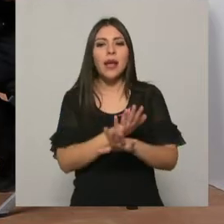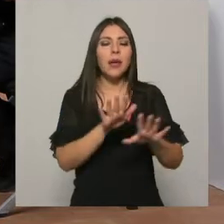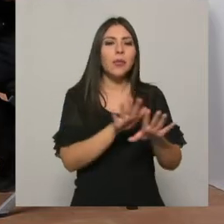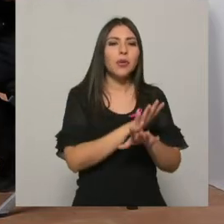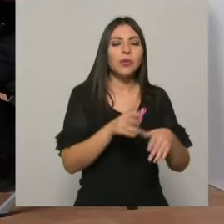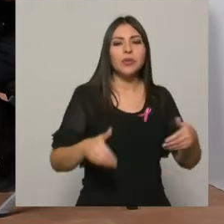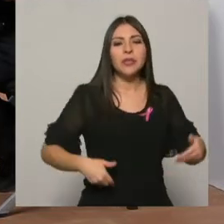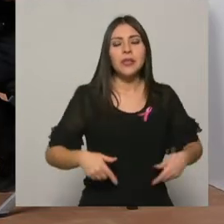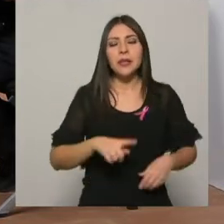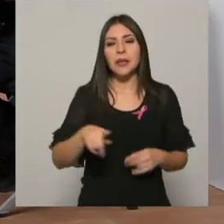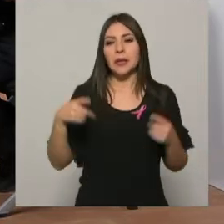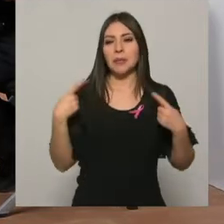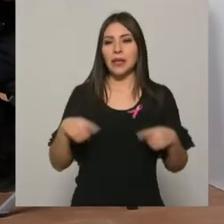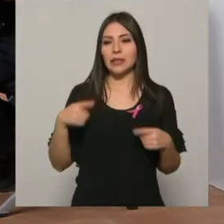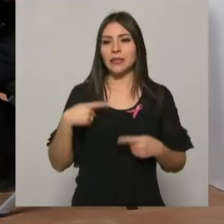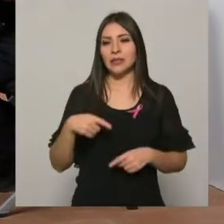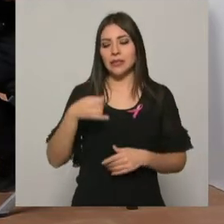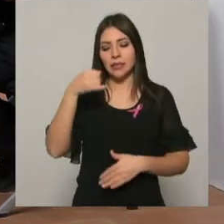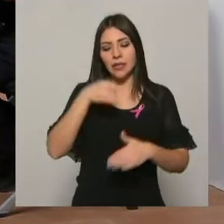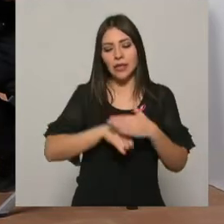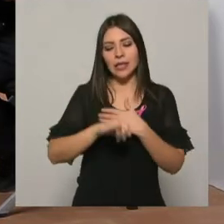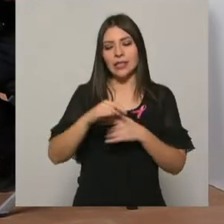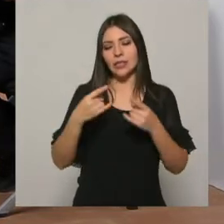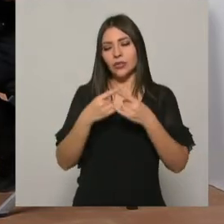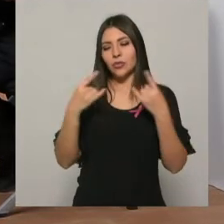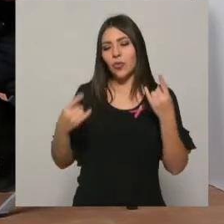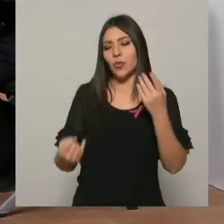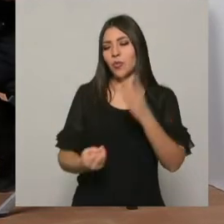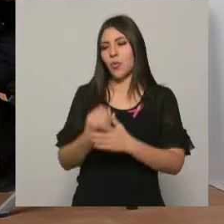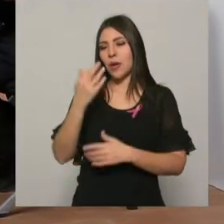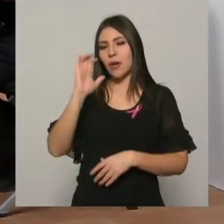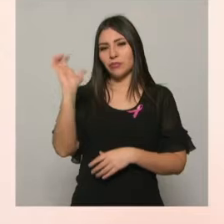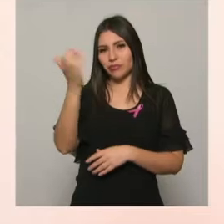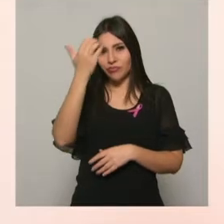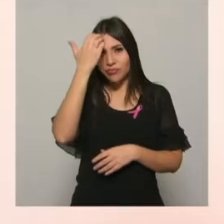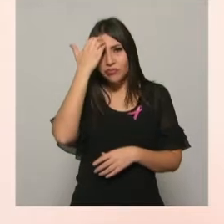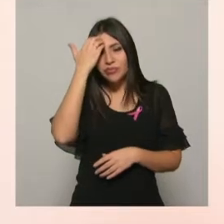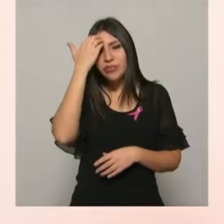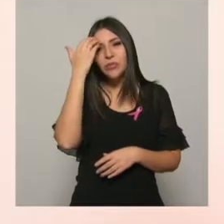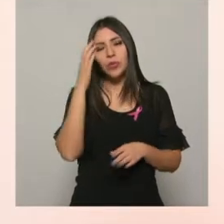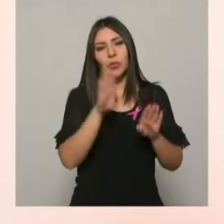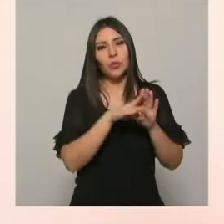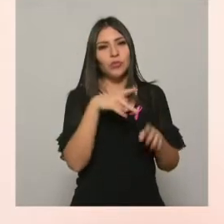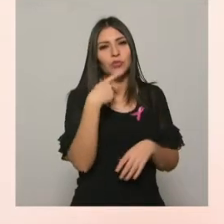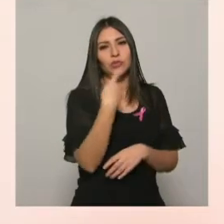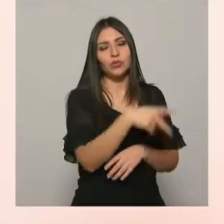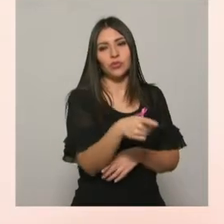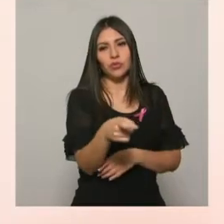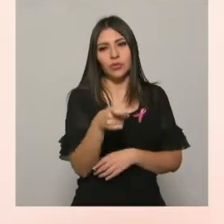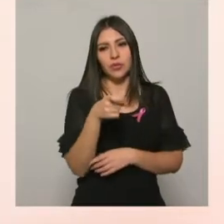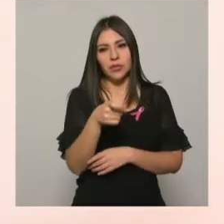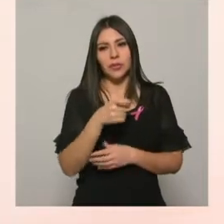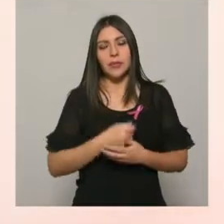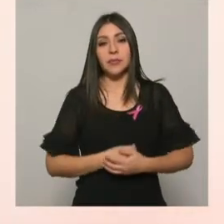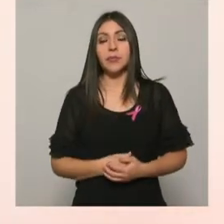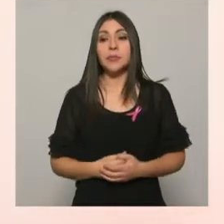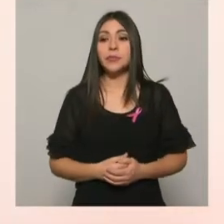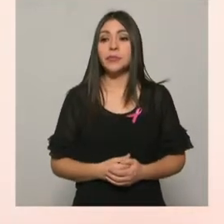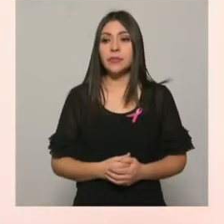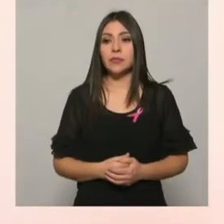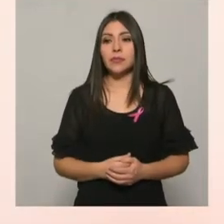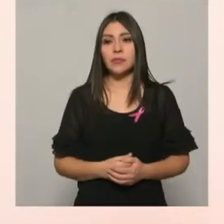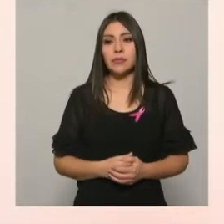conozca nuevas historias, más bien leyendas de Xochimilco. Y principalmente porque toda esta historia